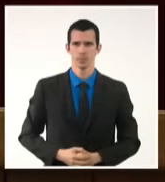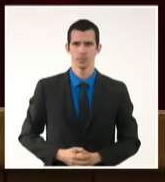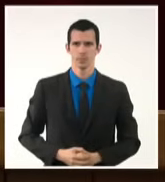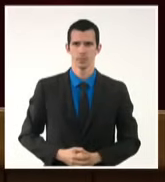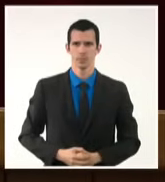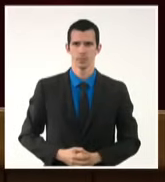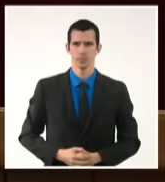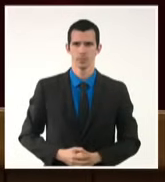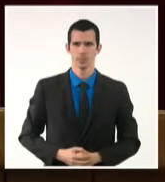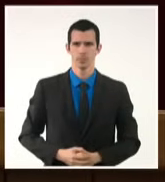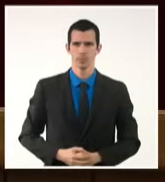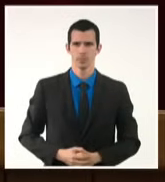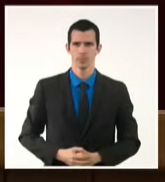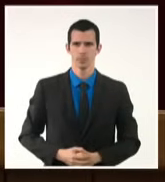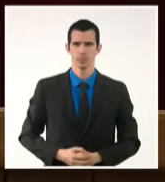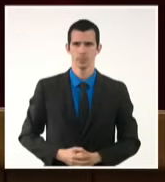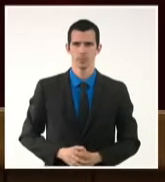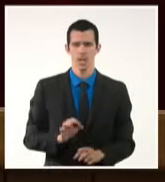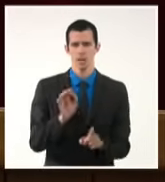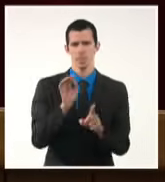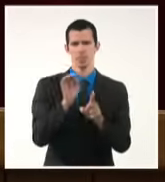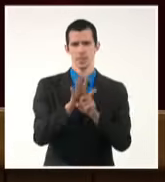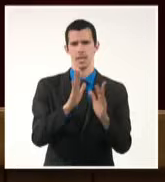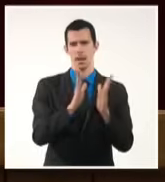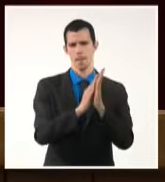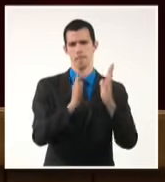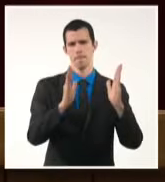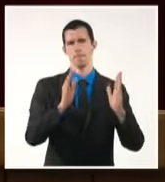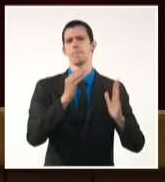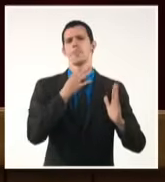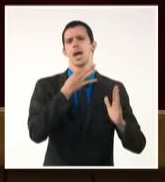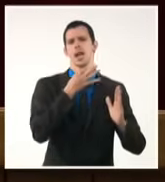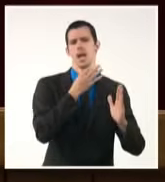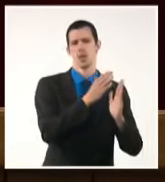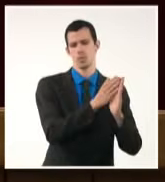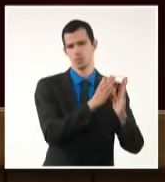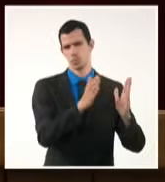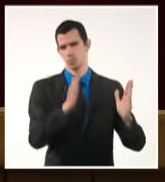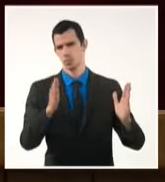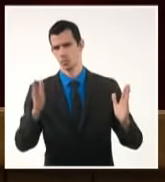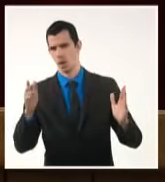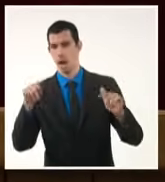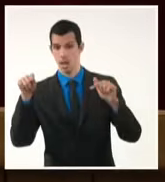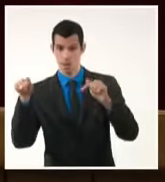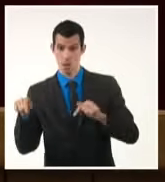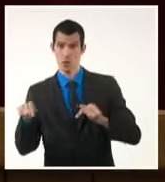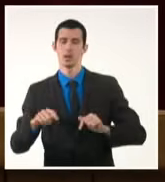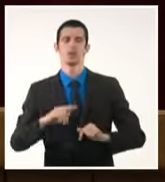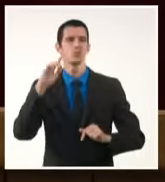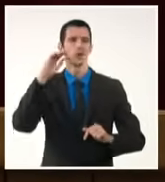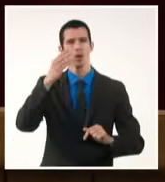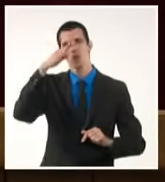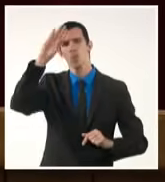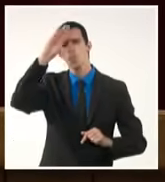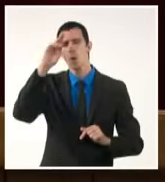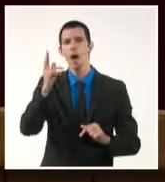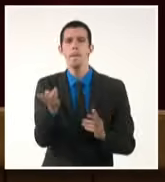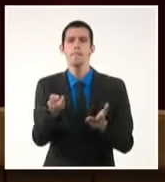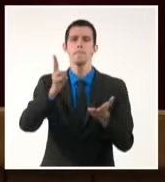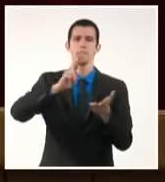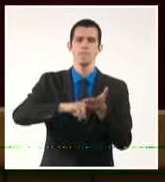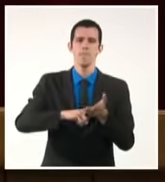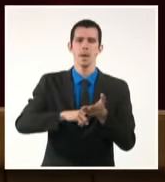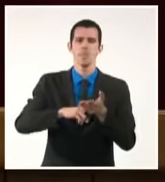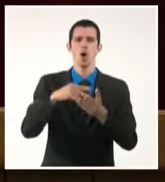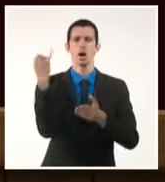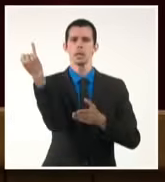Cuba asumió desde el mes de enero, ha demandado un gran esfuerzo de nuestras instituciones y del país en general. Refleja nuestro compromiso